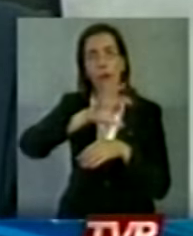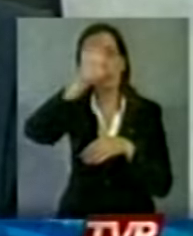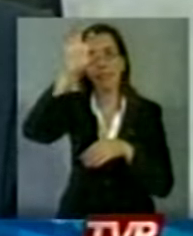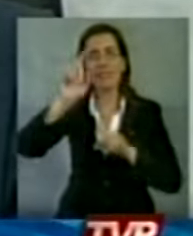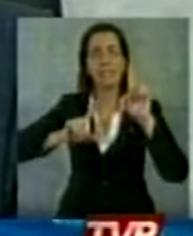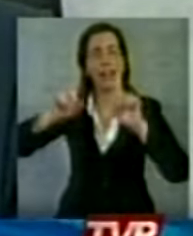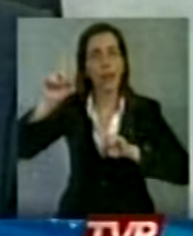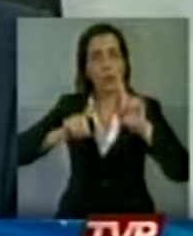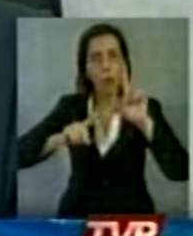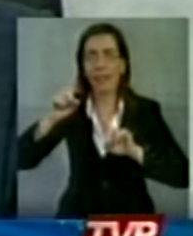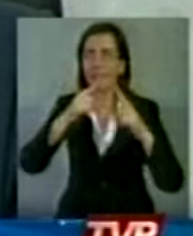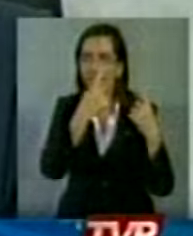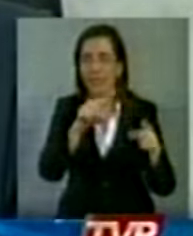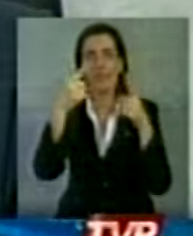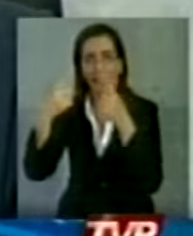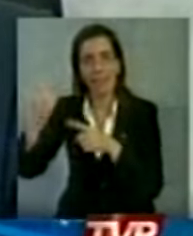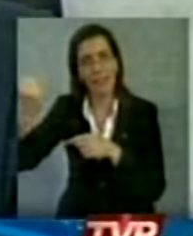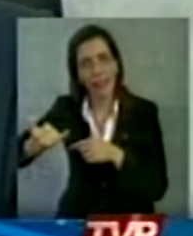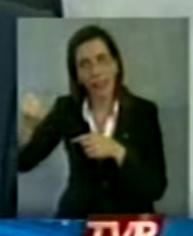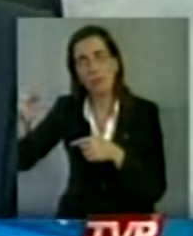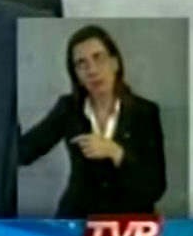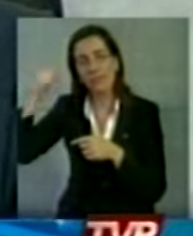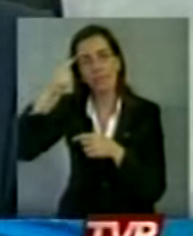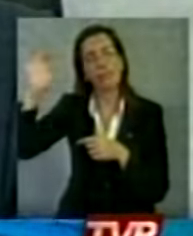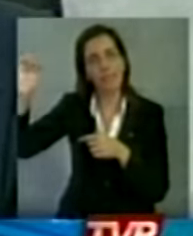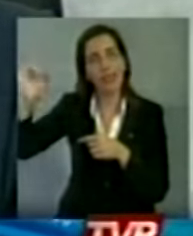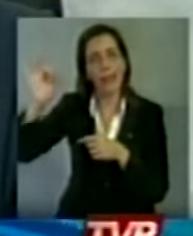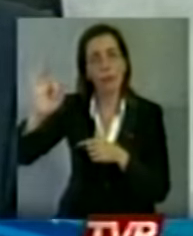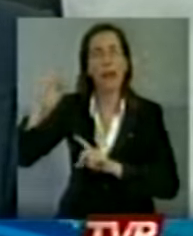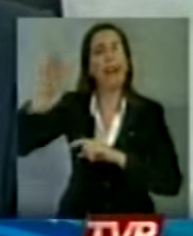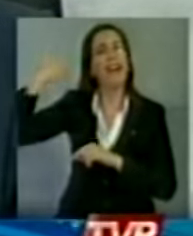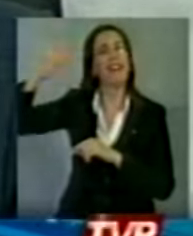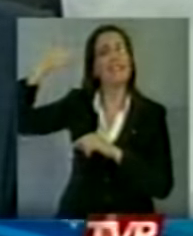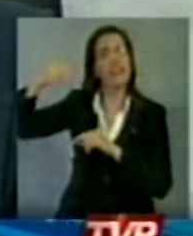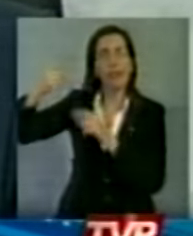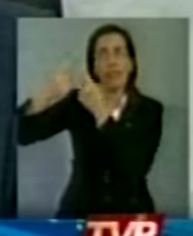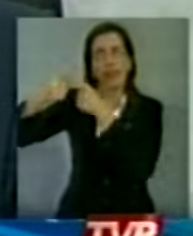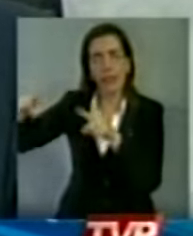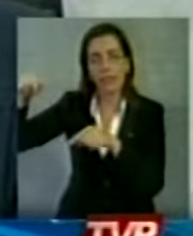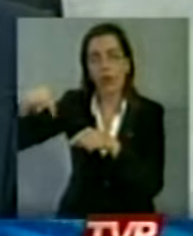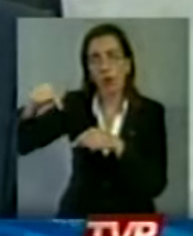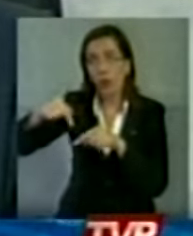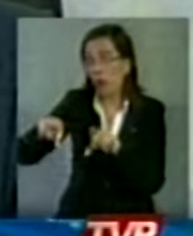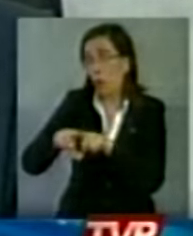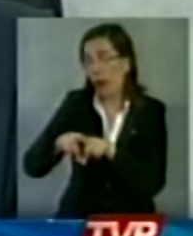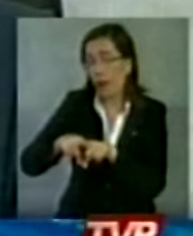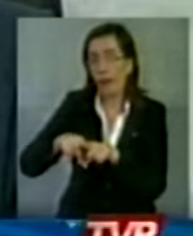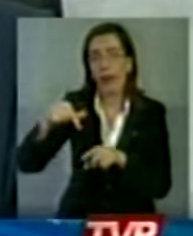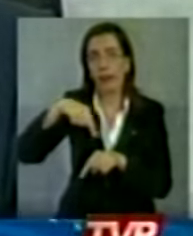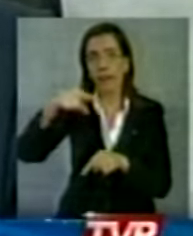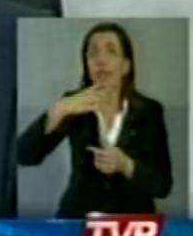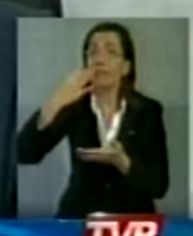históricas de nuestras regiones, que han sido motivadas por decisiones del pasado. Hoy como ayer,